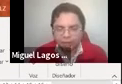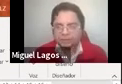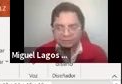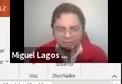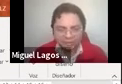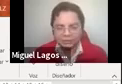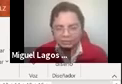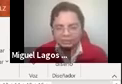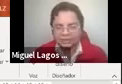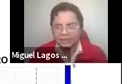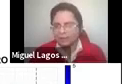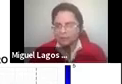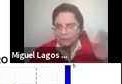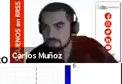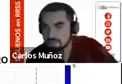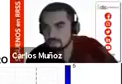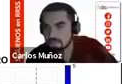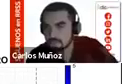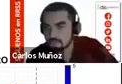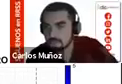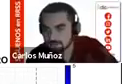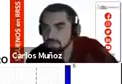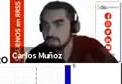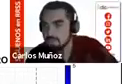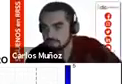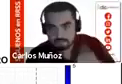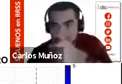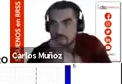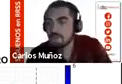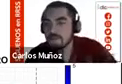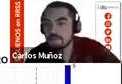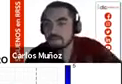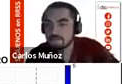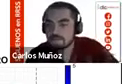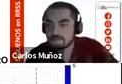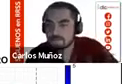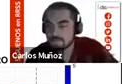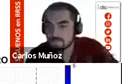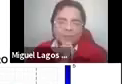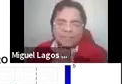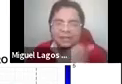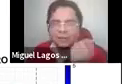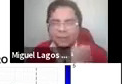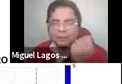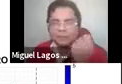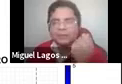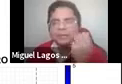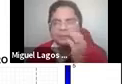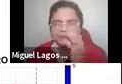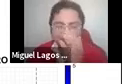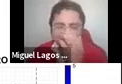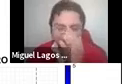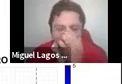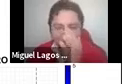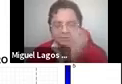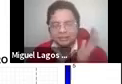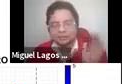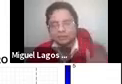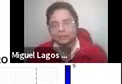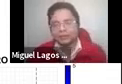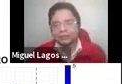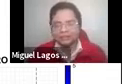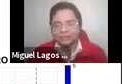cuéntame. recuperé mi presentación. Ya. Quería mostrar esto porque era muy Sí, importante. no hay problema. Ya, ¿qué pasa con las proyecciones climáticas? ¿Ya? Y esto